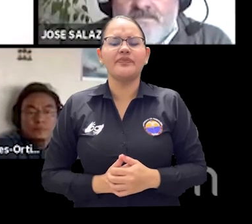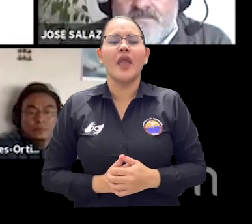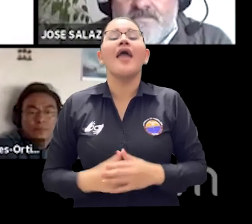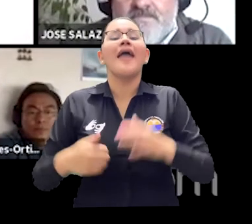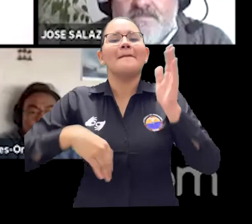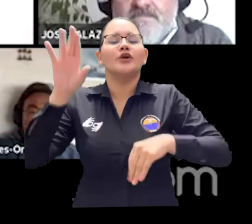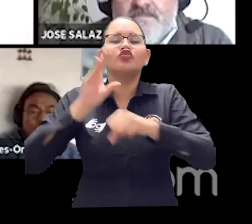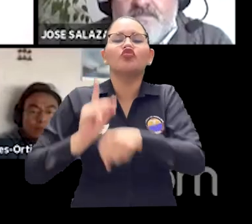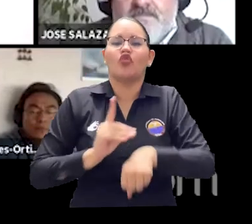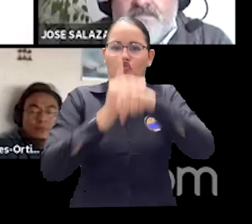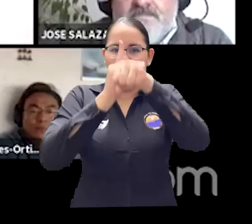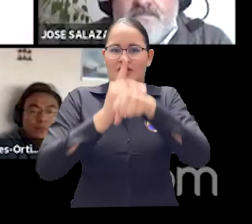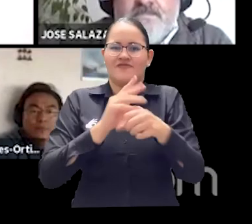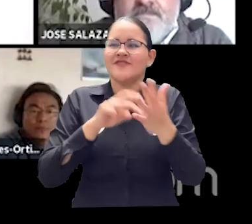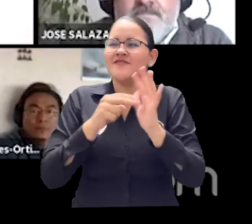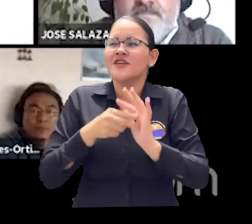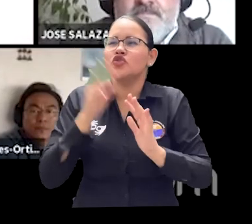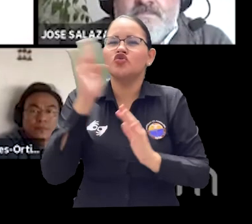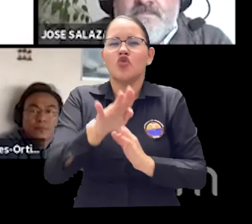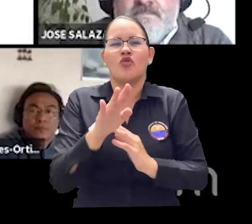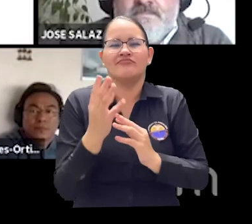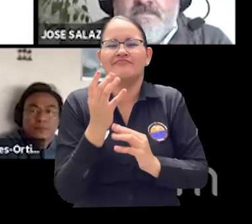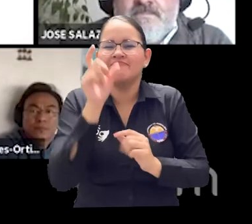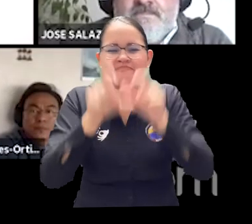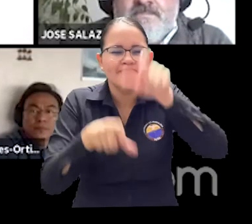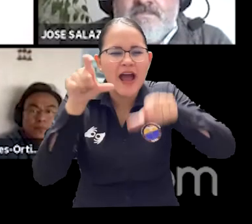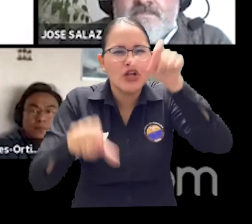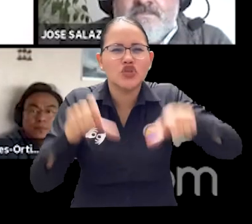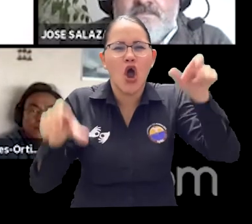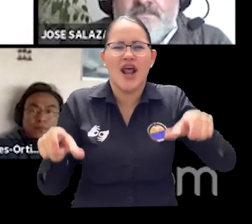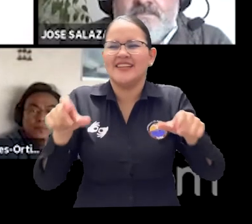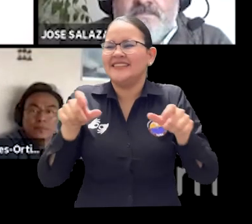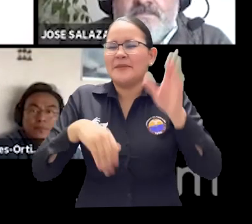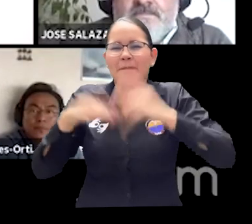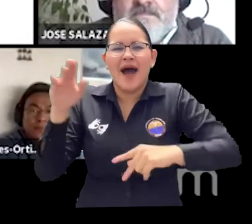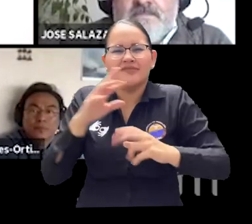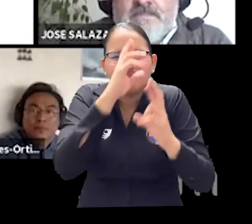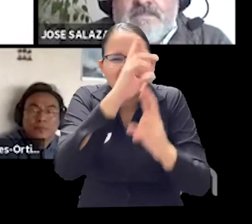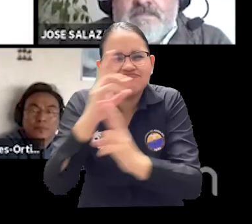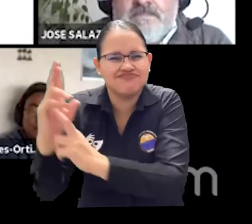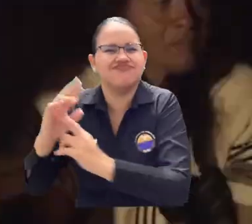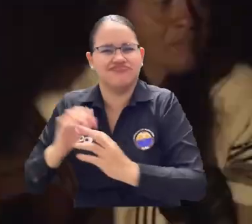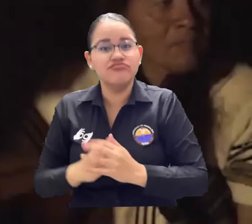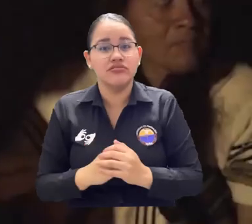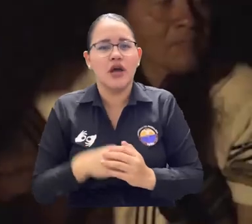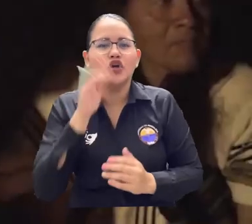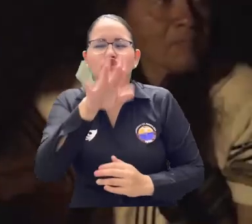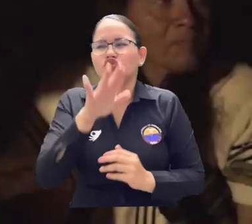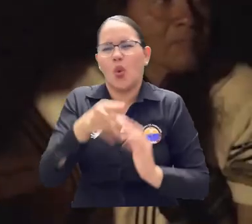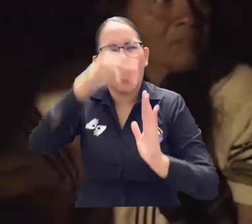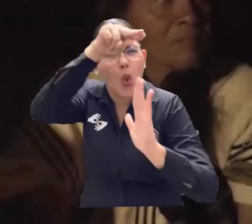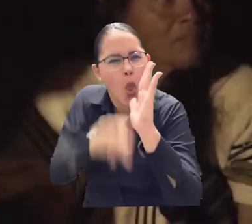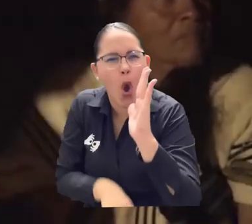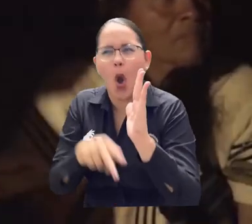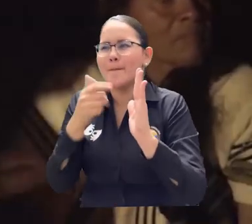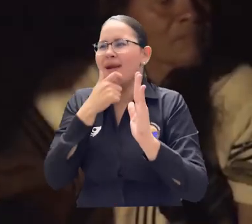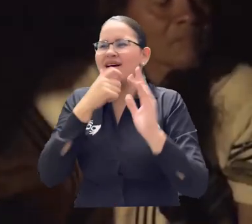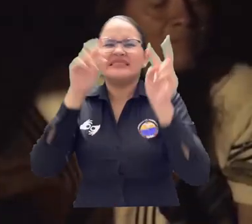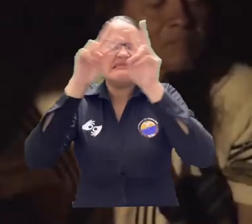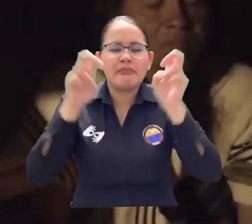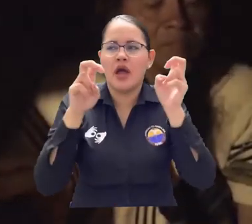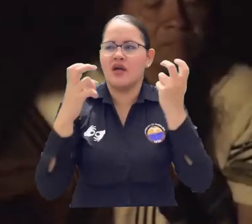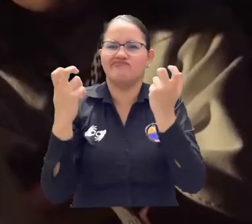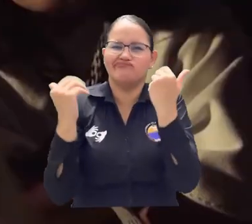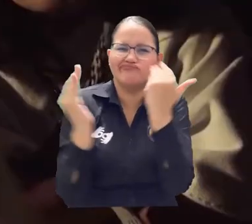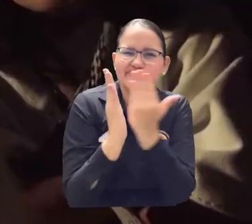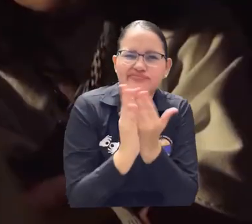representa un colectivo político y social, y encarando el término político en preocupación por un asunto público más allá de la propia